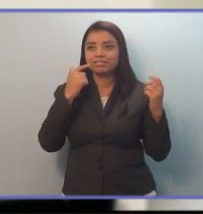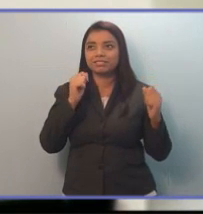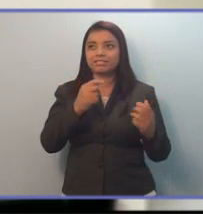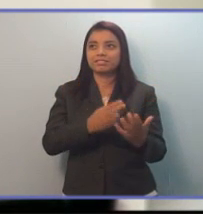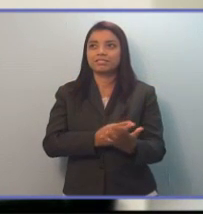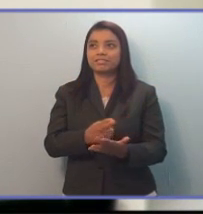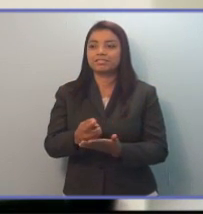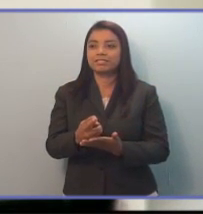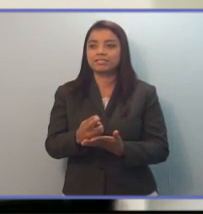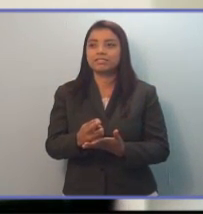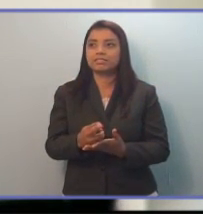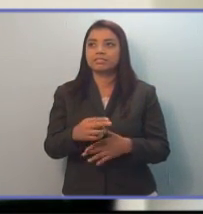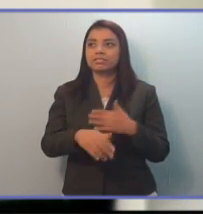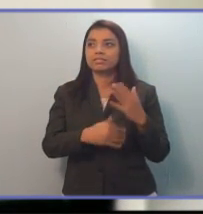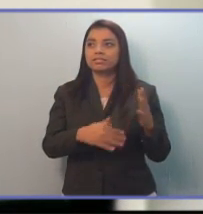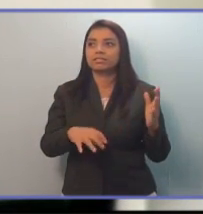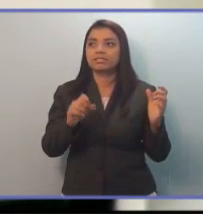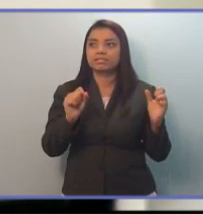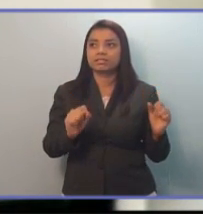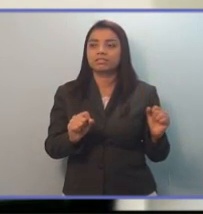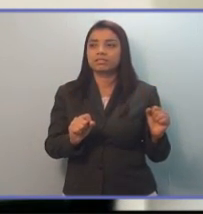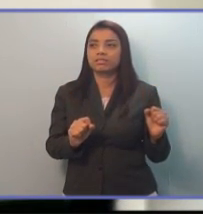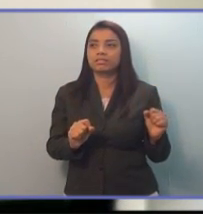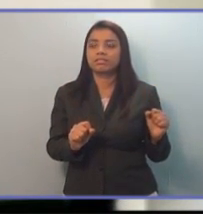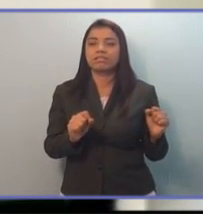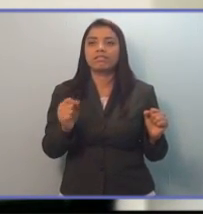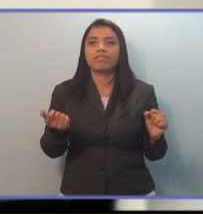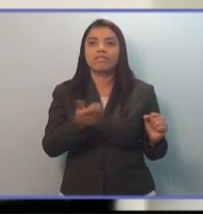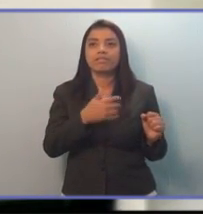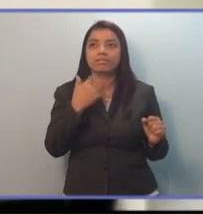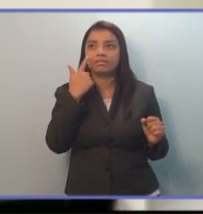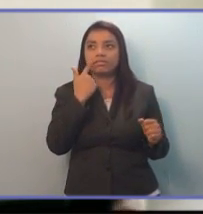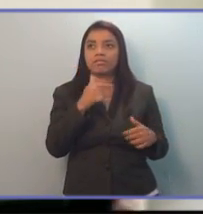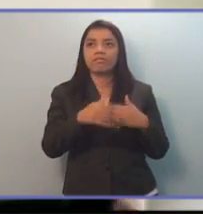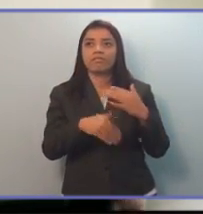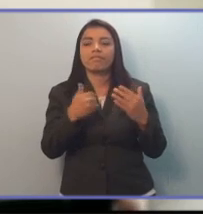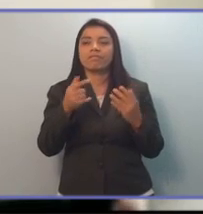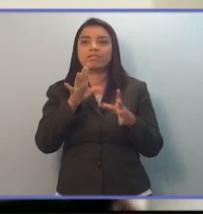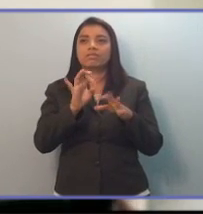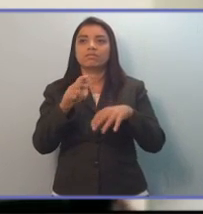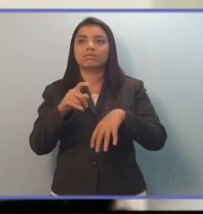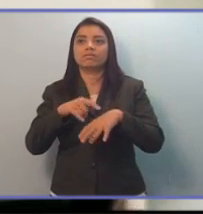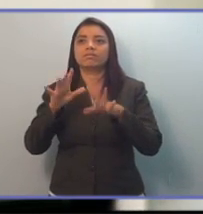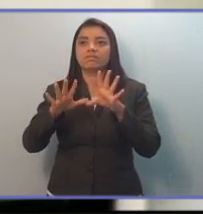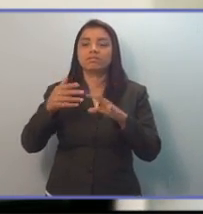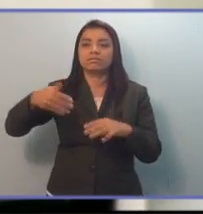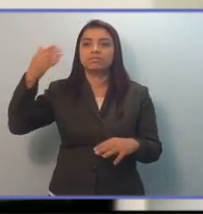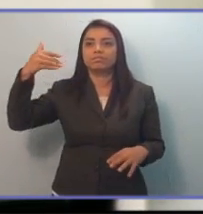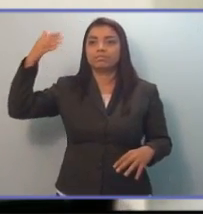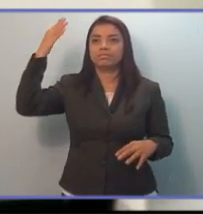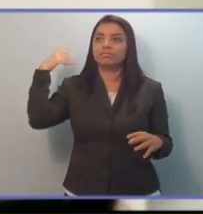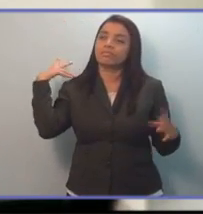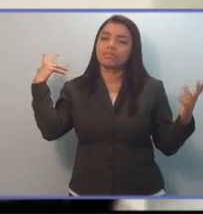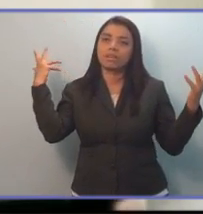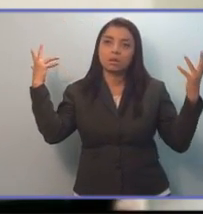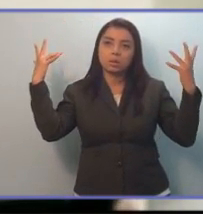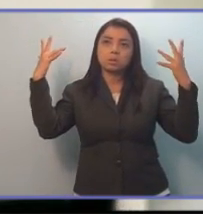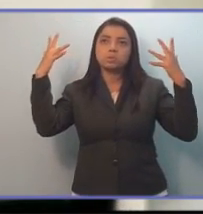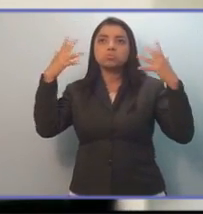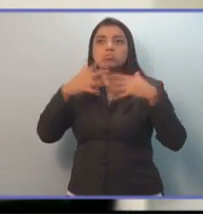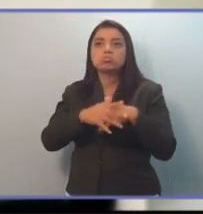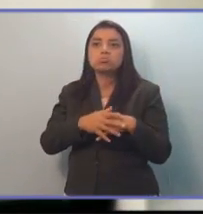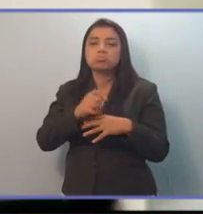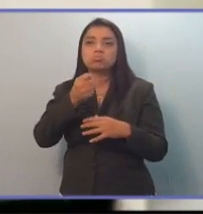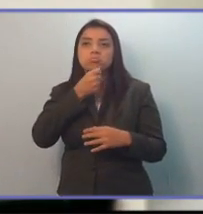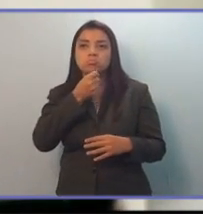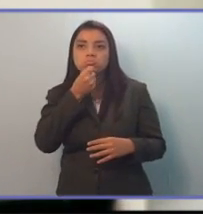el transcurso de los años. Hace una década todo era opacidad, todo era oscuridad, todos los